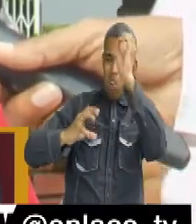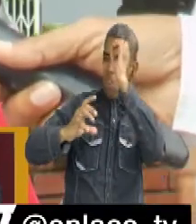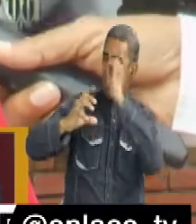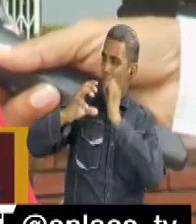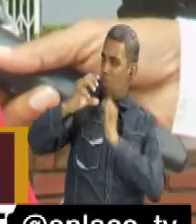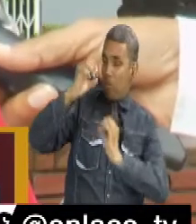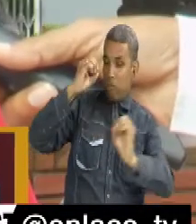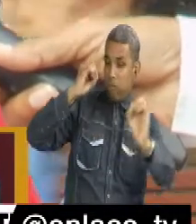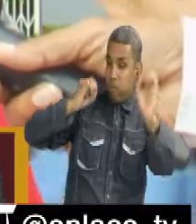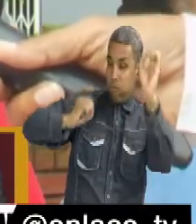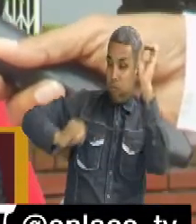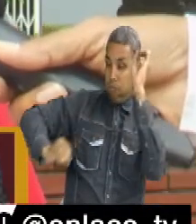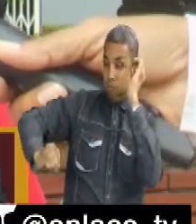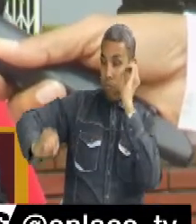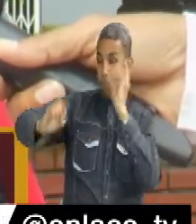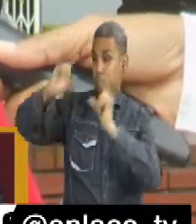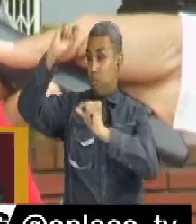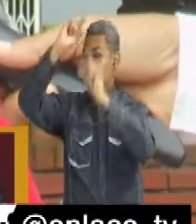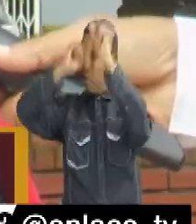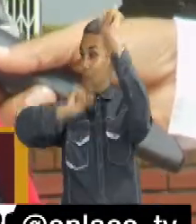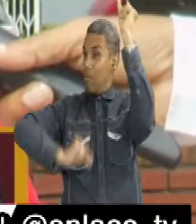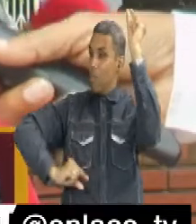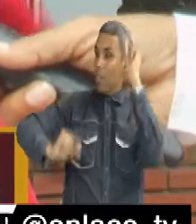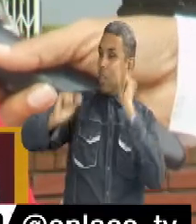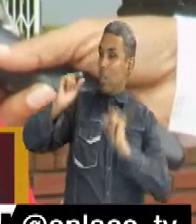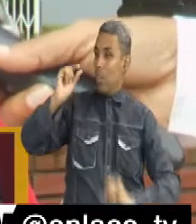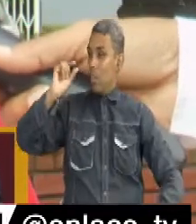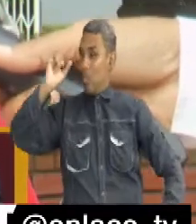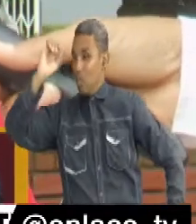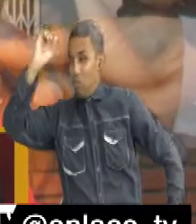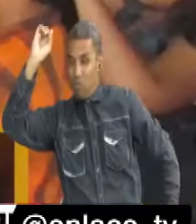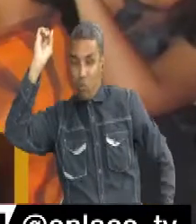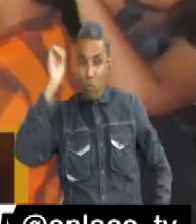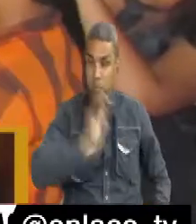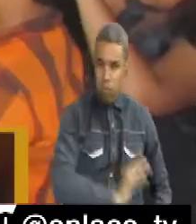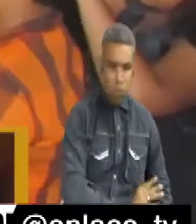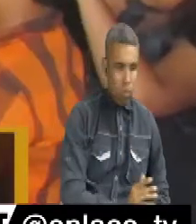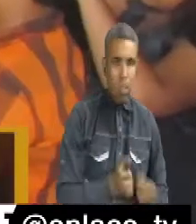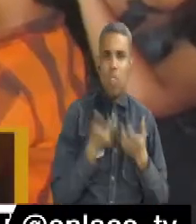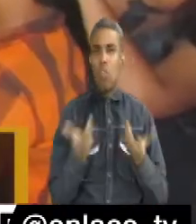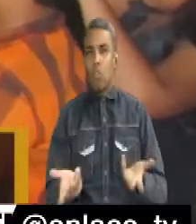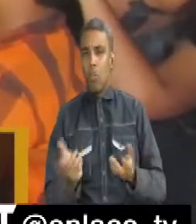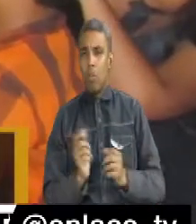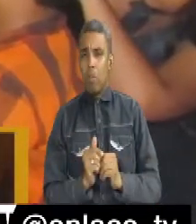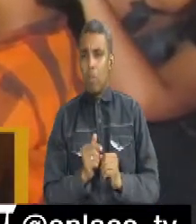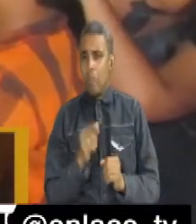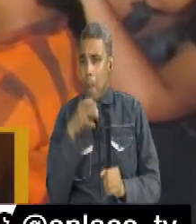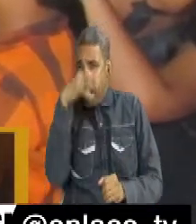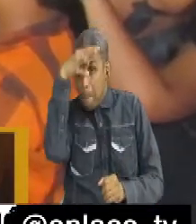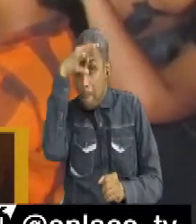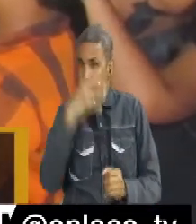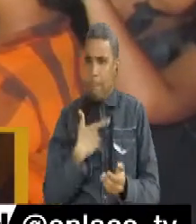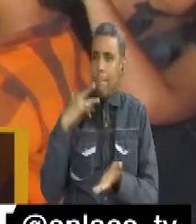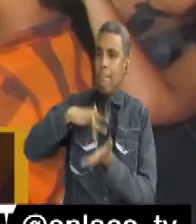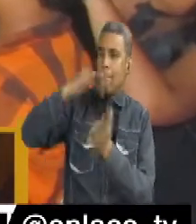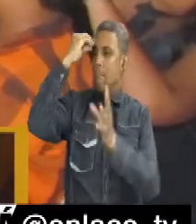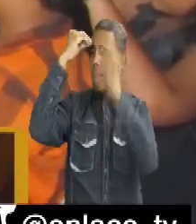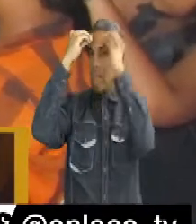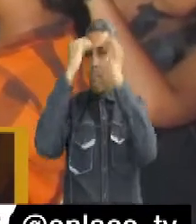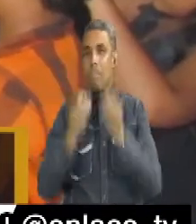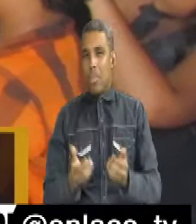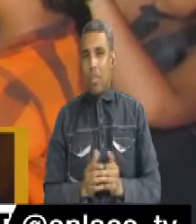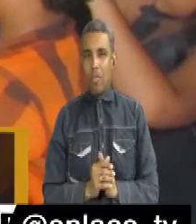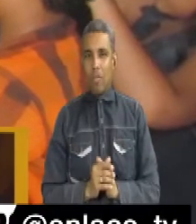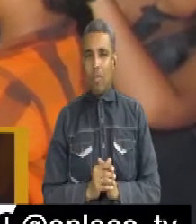conocer las estrellas y muchos secretos que tiene el firmamento. El dirigente comunal destaca la importancia de este tipo de encuentros con el Astro